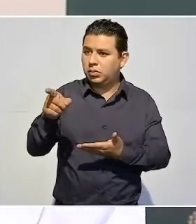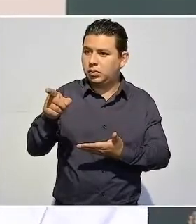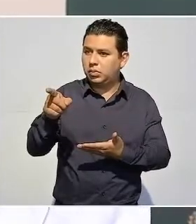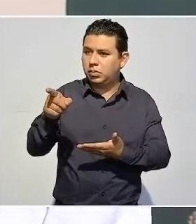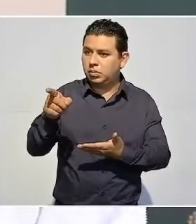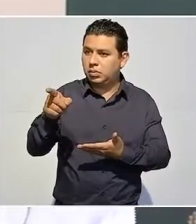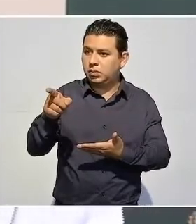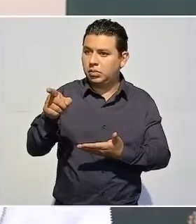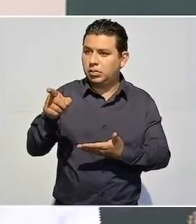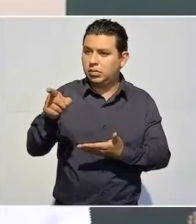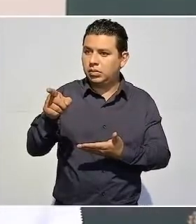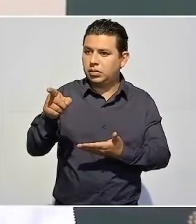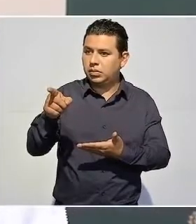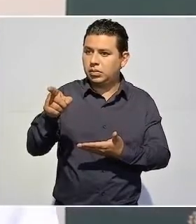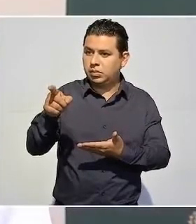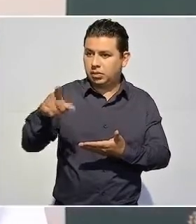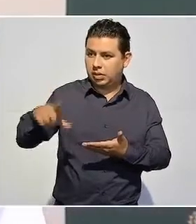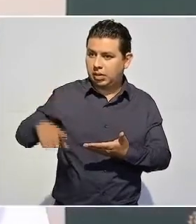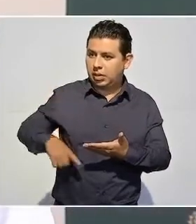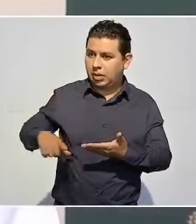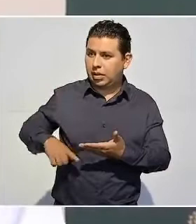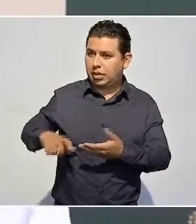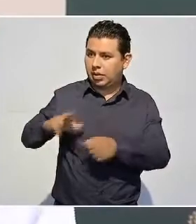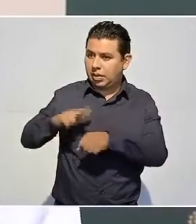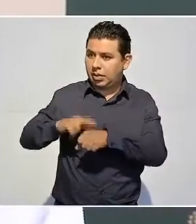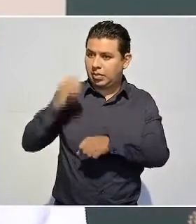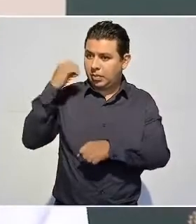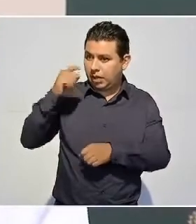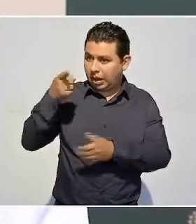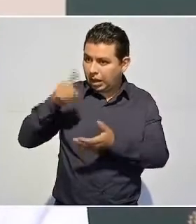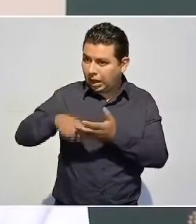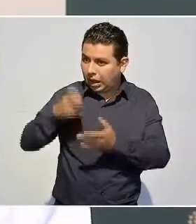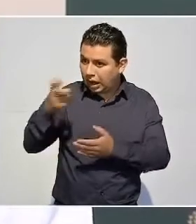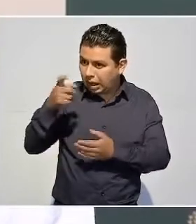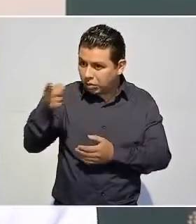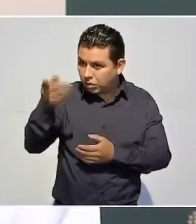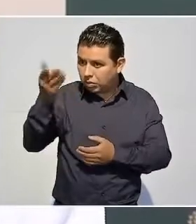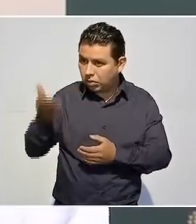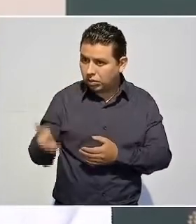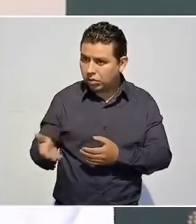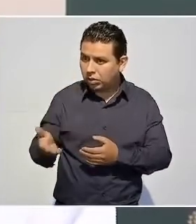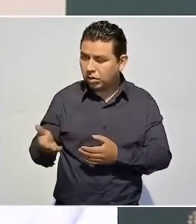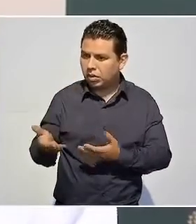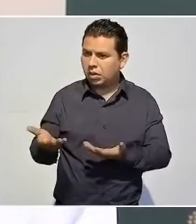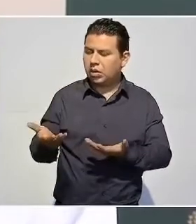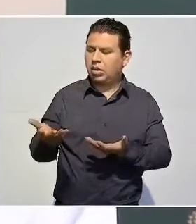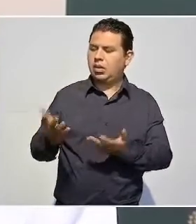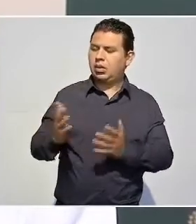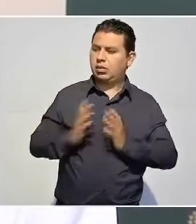es el que fue gobernador de Oaxaca. ¿Y por qué no nos lo había dicho?